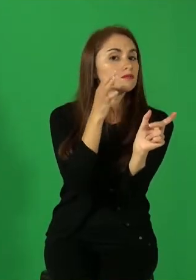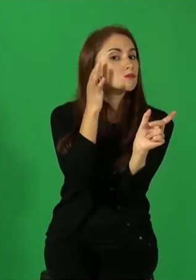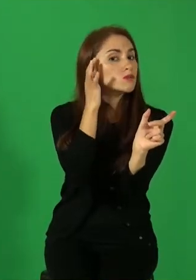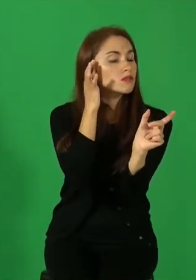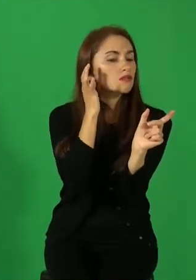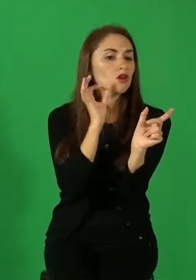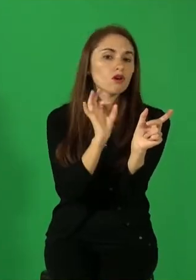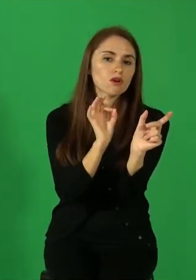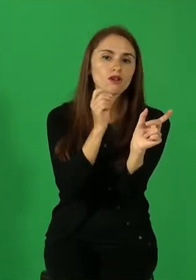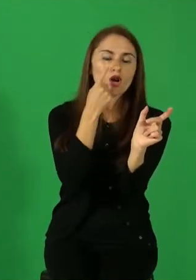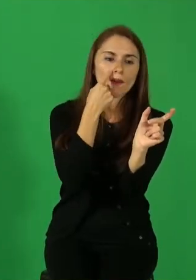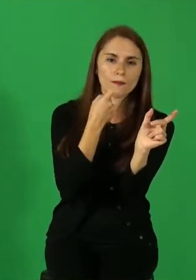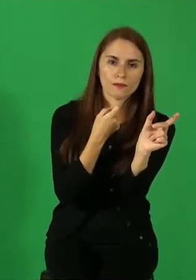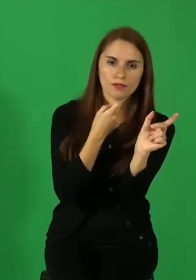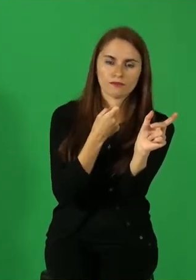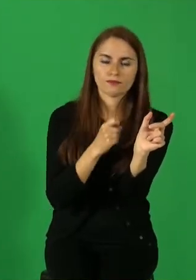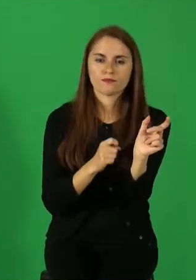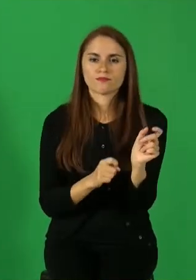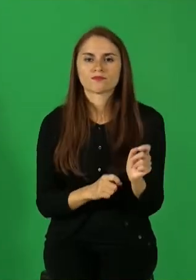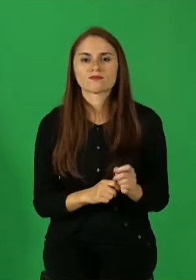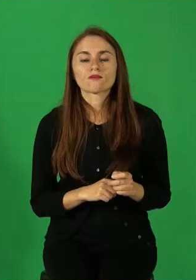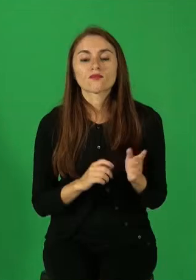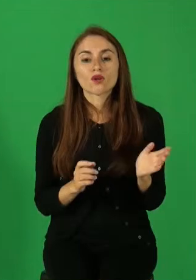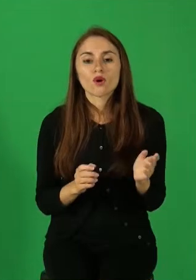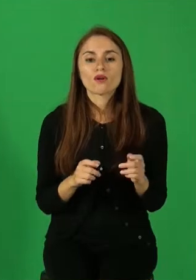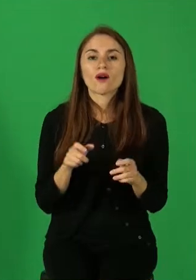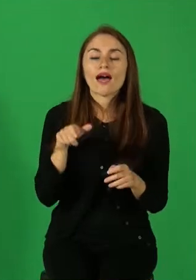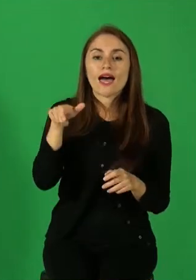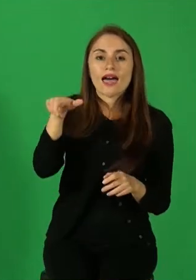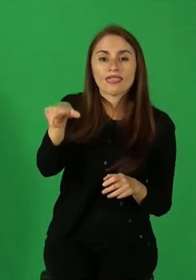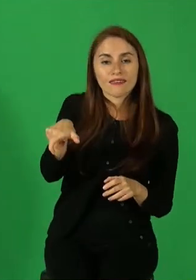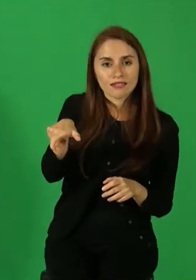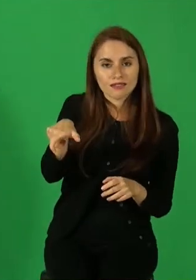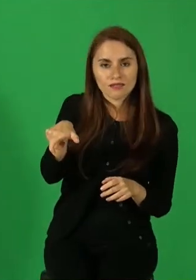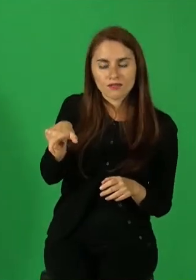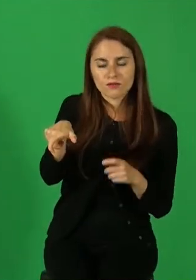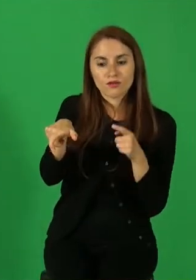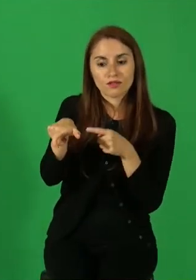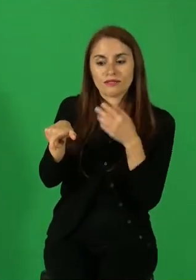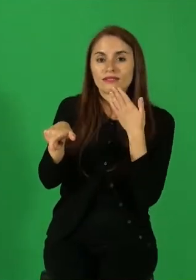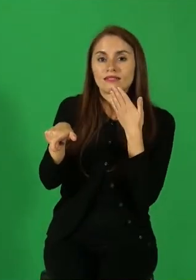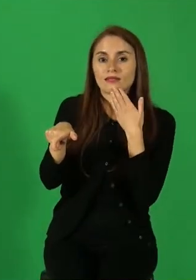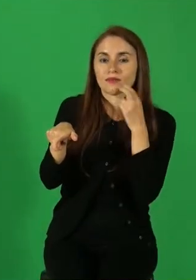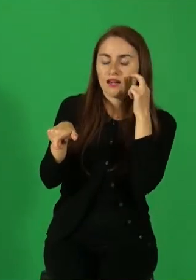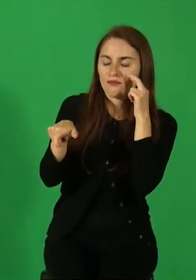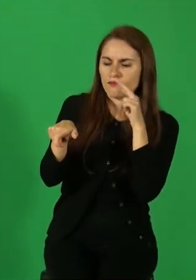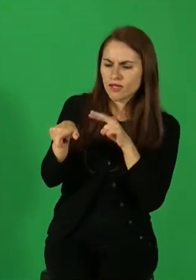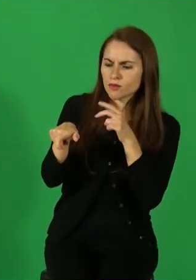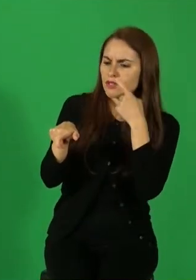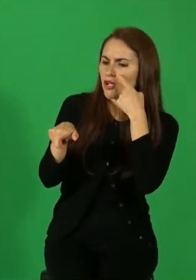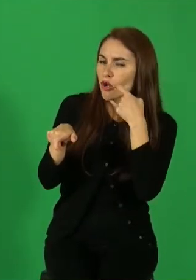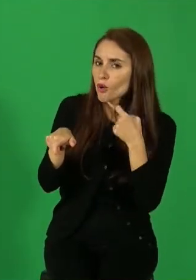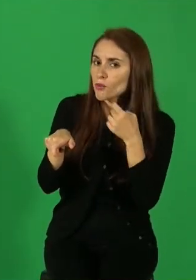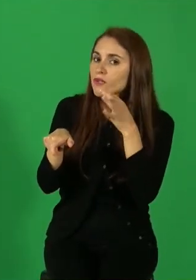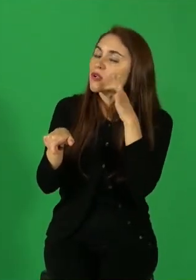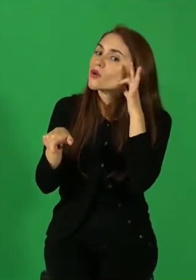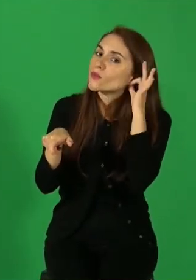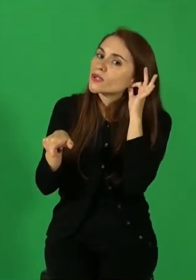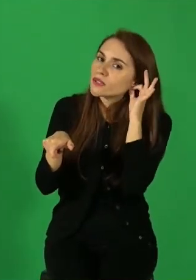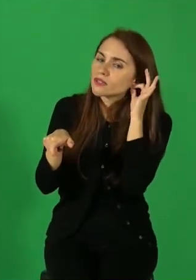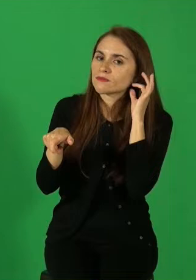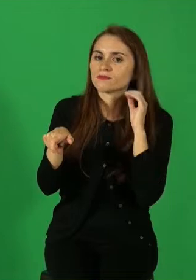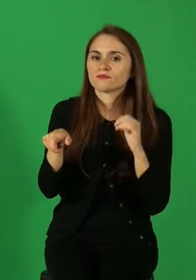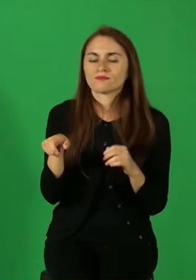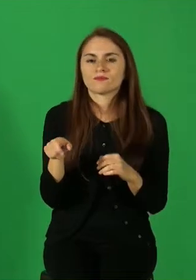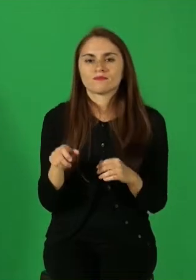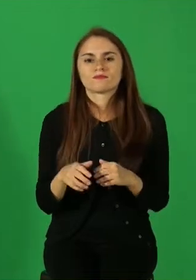número, un adjetivo, ¿no es cierto?, que también lo determina en género y número, pero a